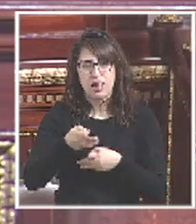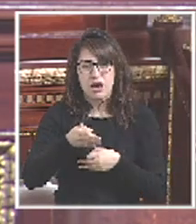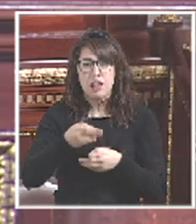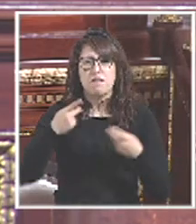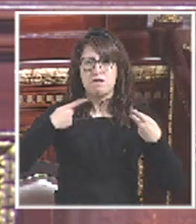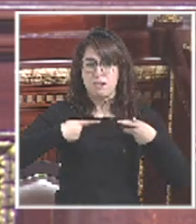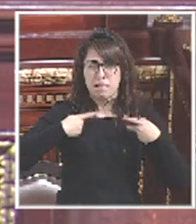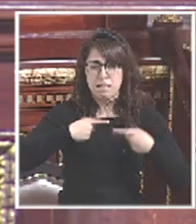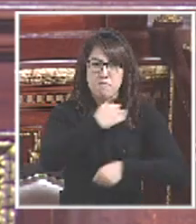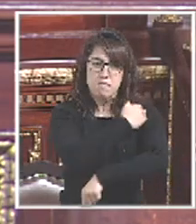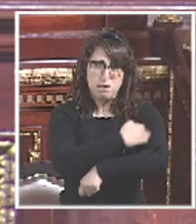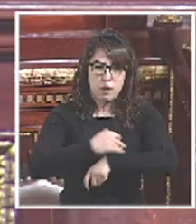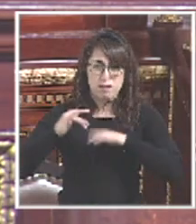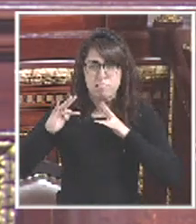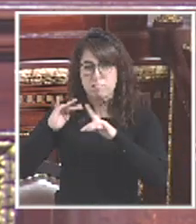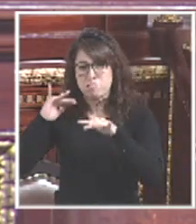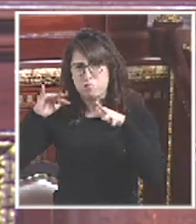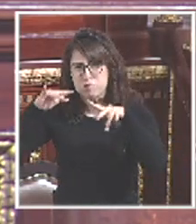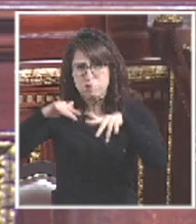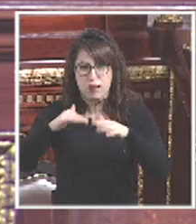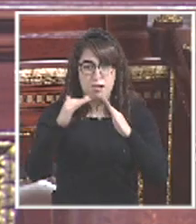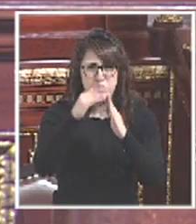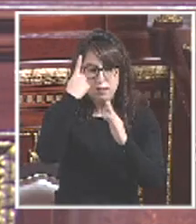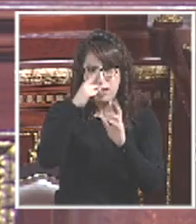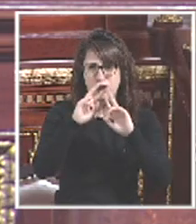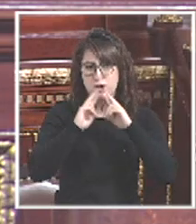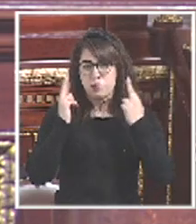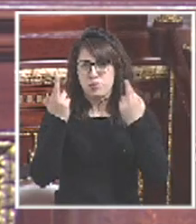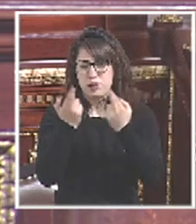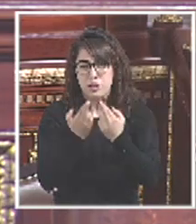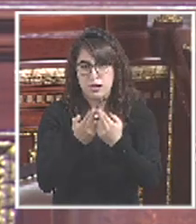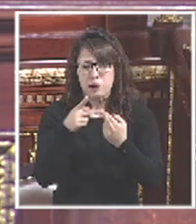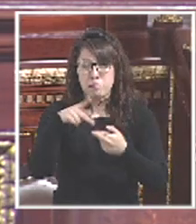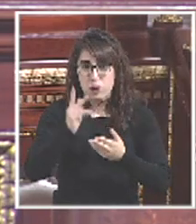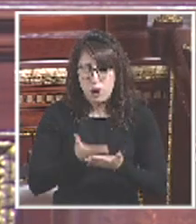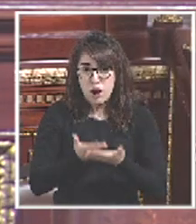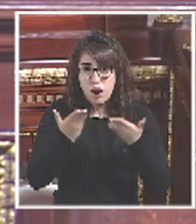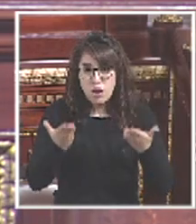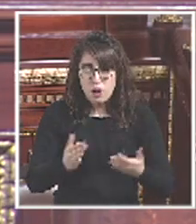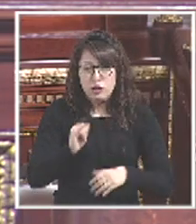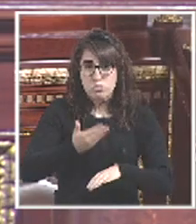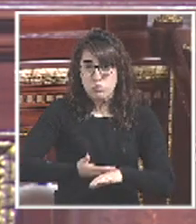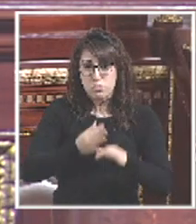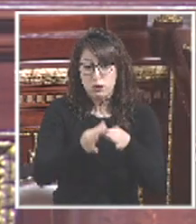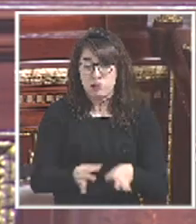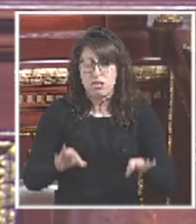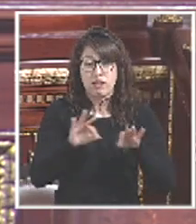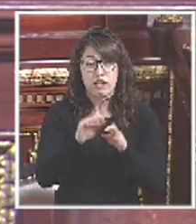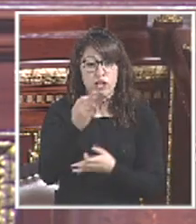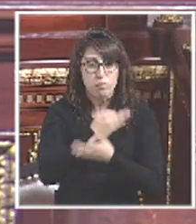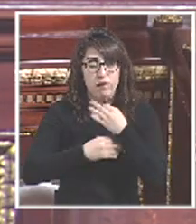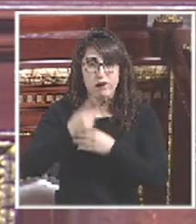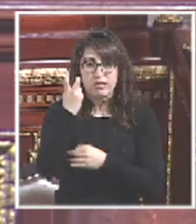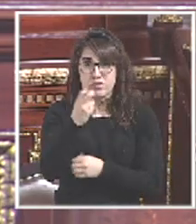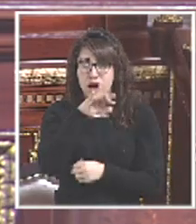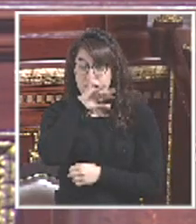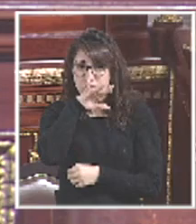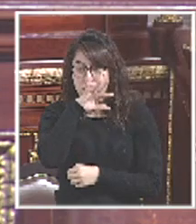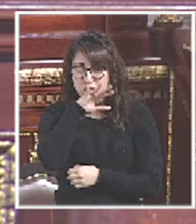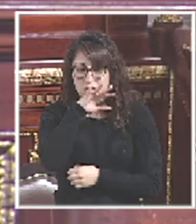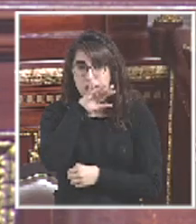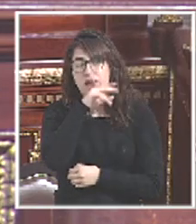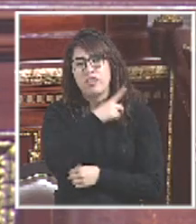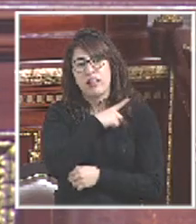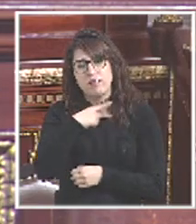convivencia familiar y de alegría. Por tal motivo es importante que la disposición de nuestros desechos, me refiero